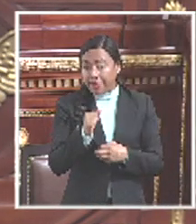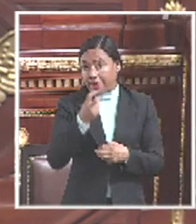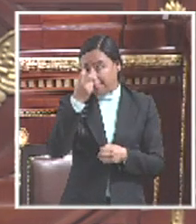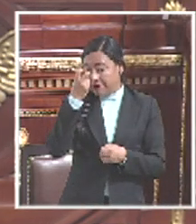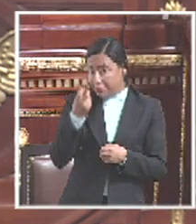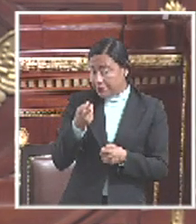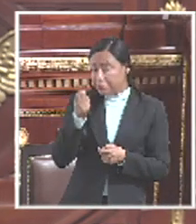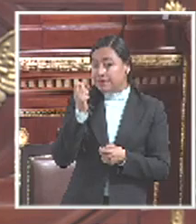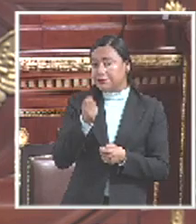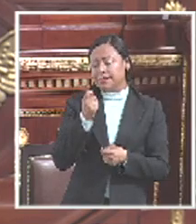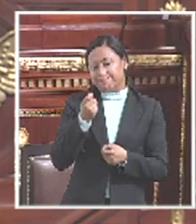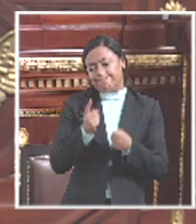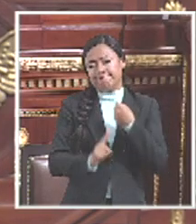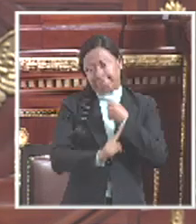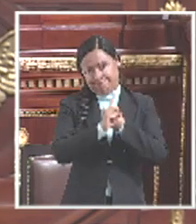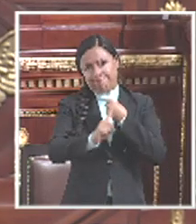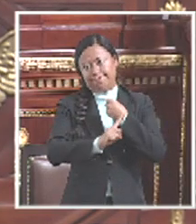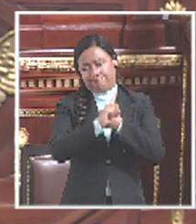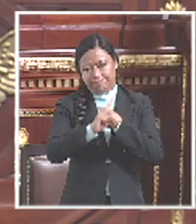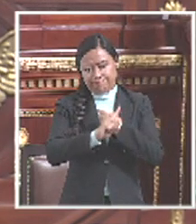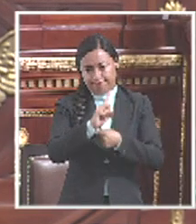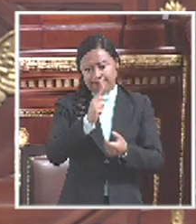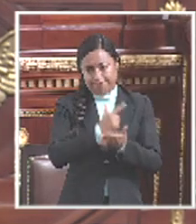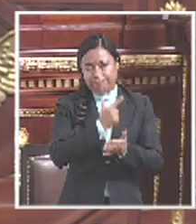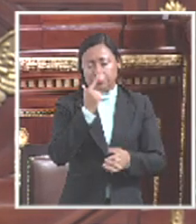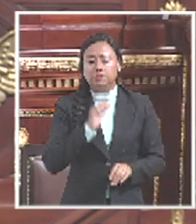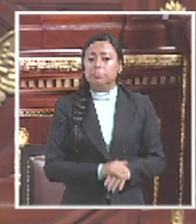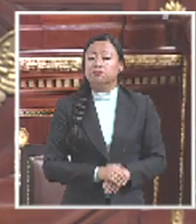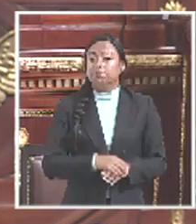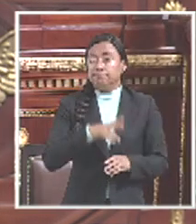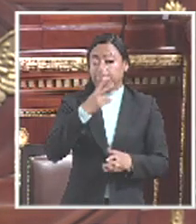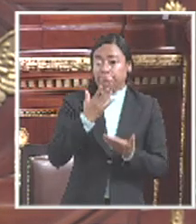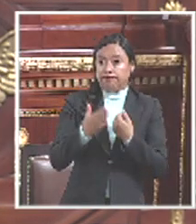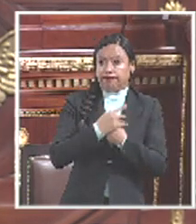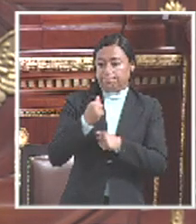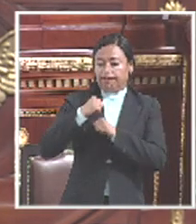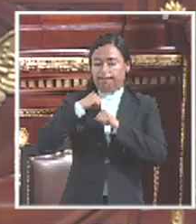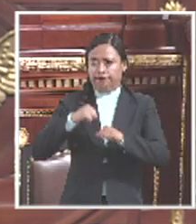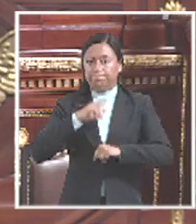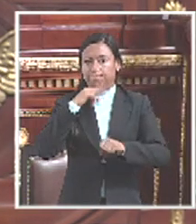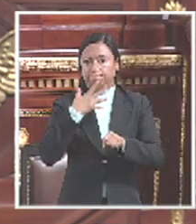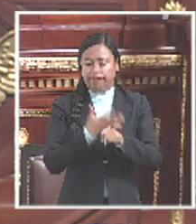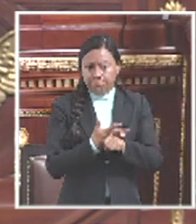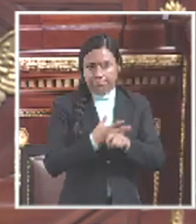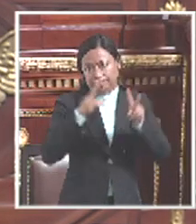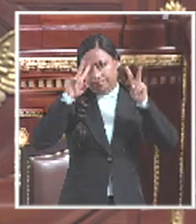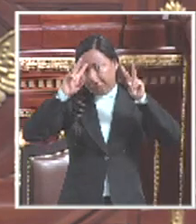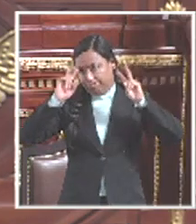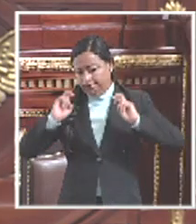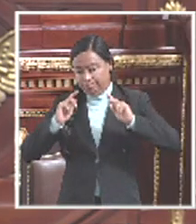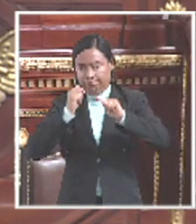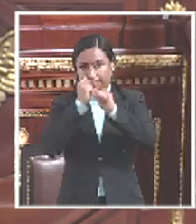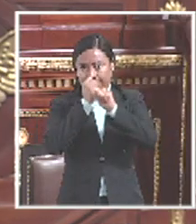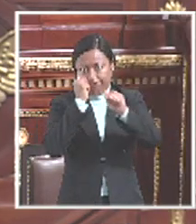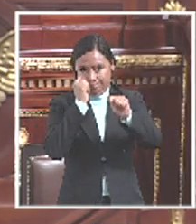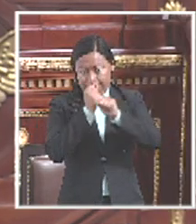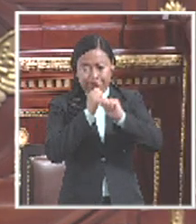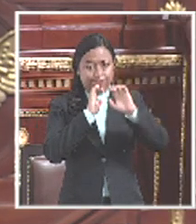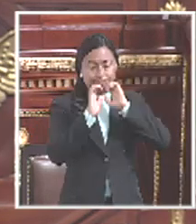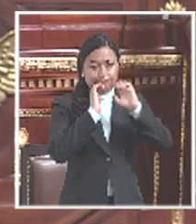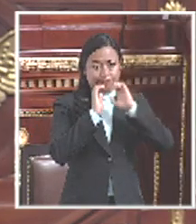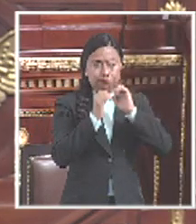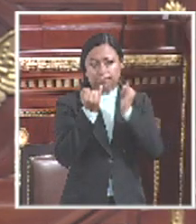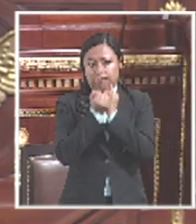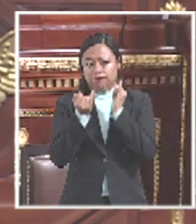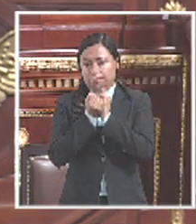de problemática. Por una parte, las autoridades responsables en materia de comunicaciones y transporte. En segundo término, la propia Secretaría